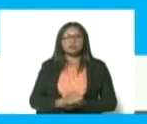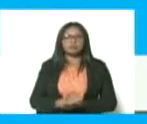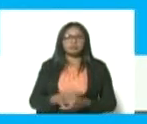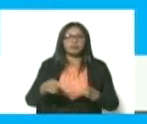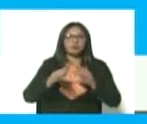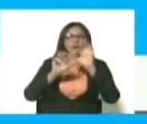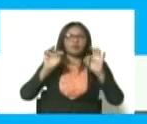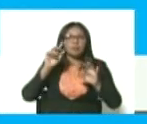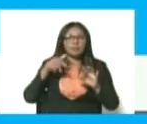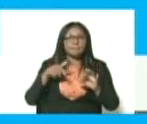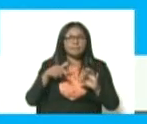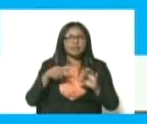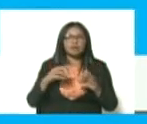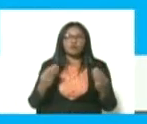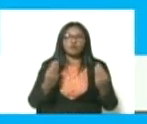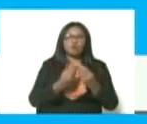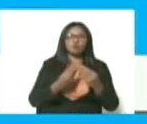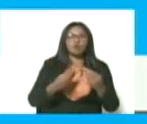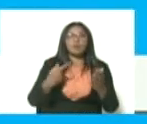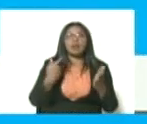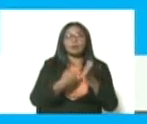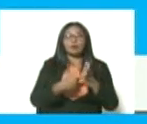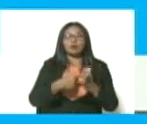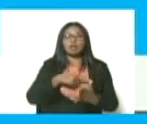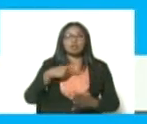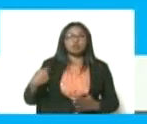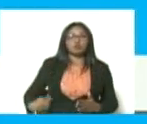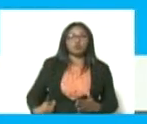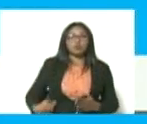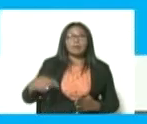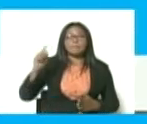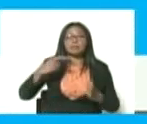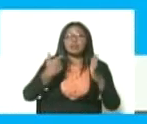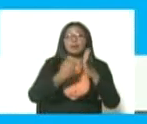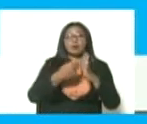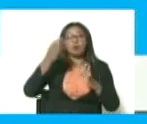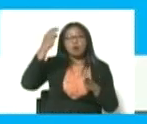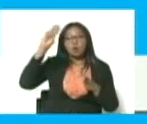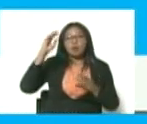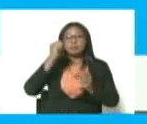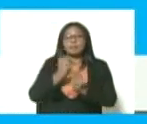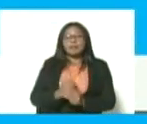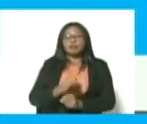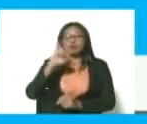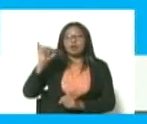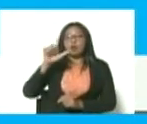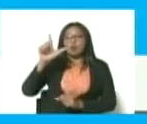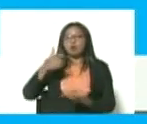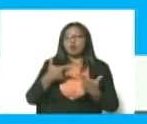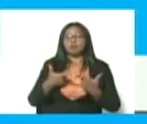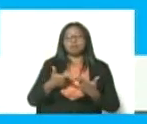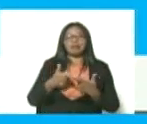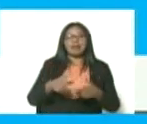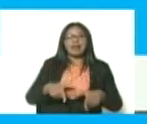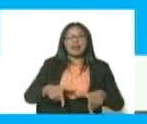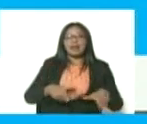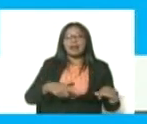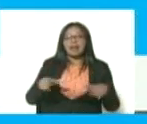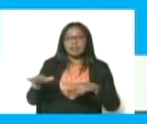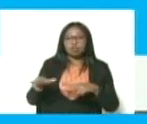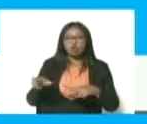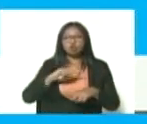china y la combinación de la vacuna cubana, que debe estar lista para julio, nos permite a nosotros avanzar en el